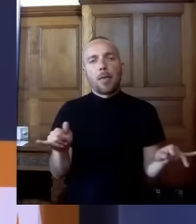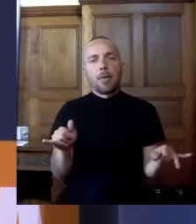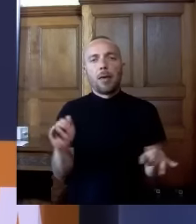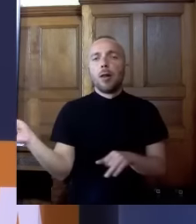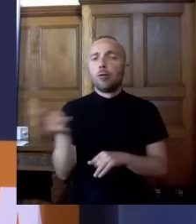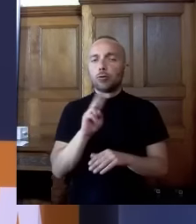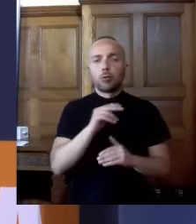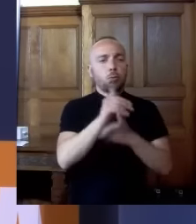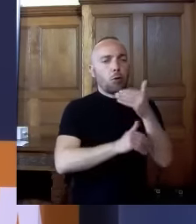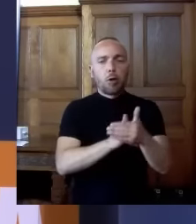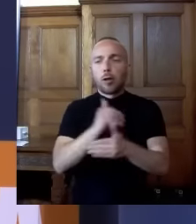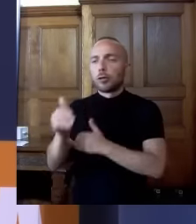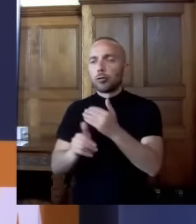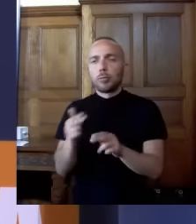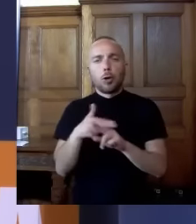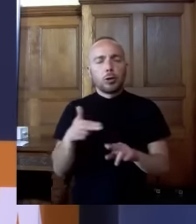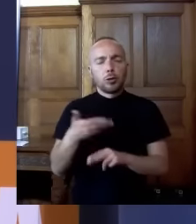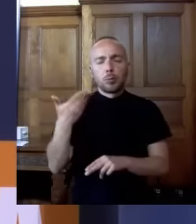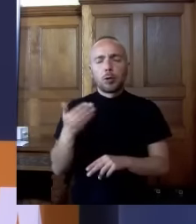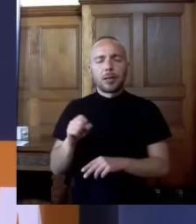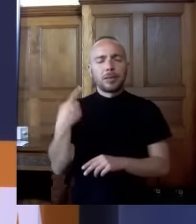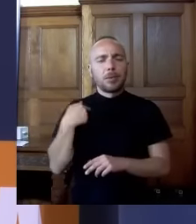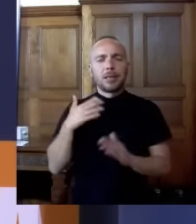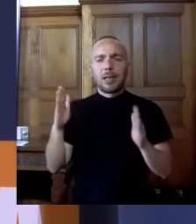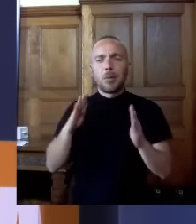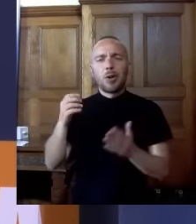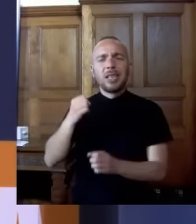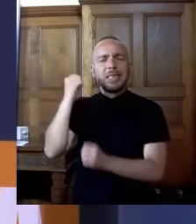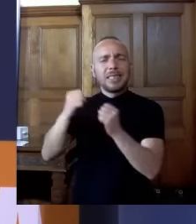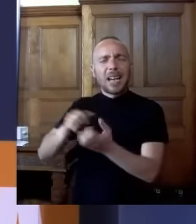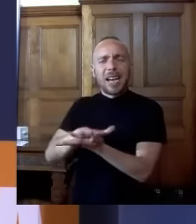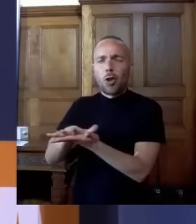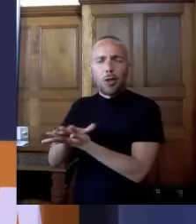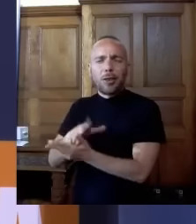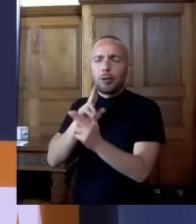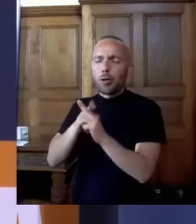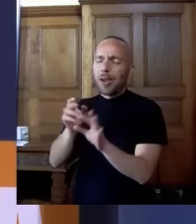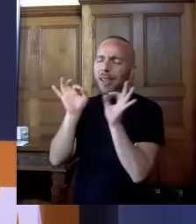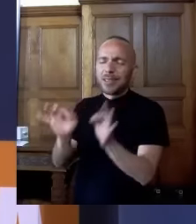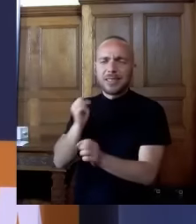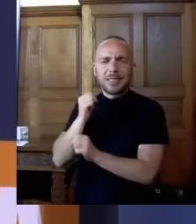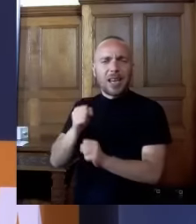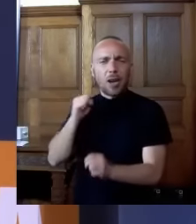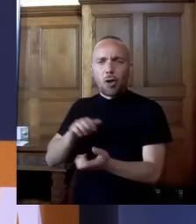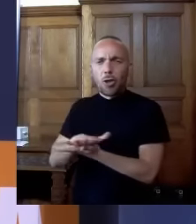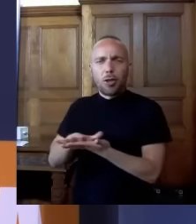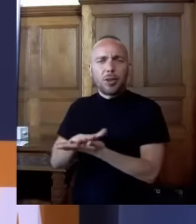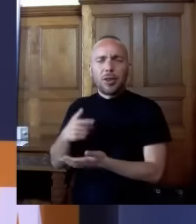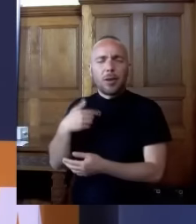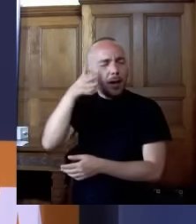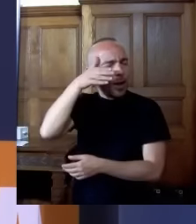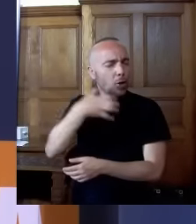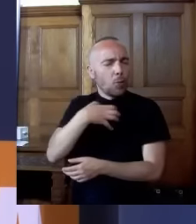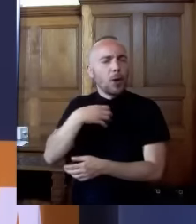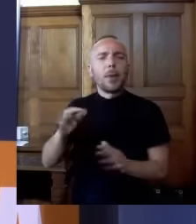políticos más importantes de nuestro tiempo y hay que llamar genocidio al genocidio y no podemos mirar para otro lado y hay que decir viva Palestina